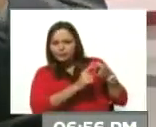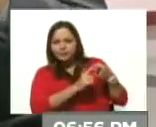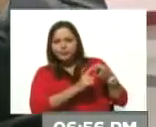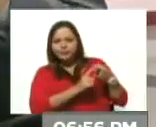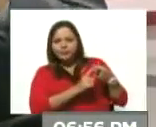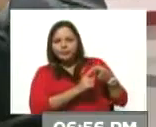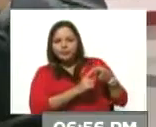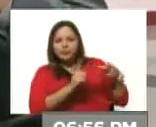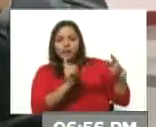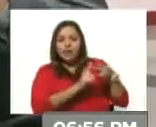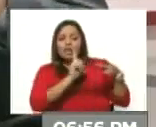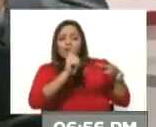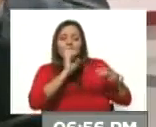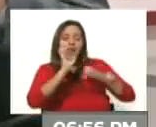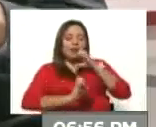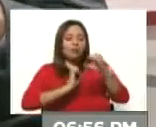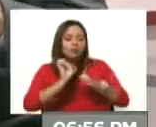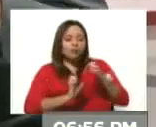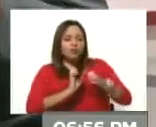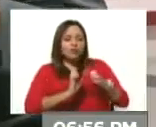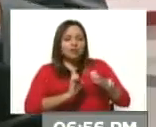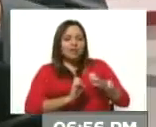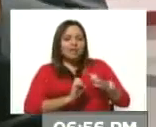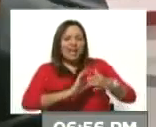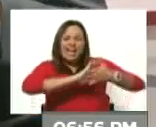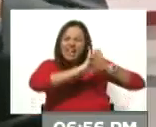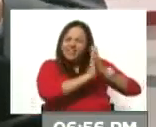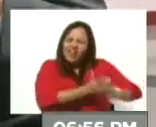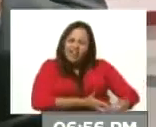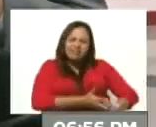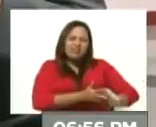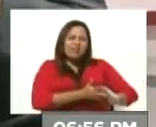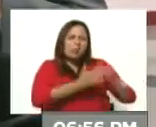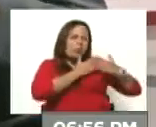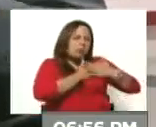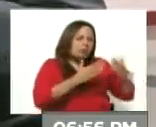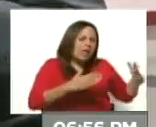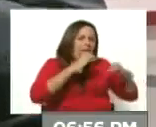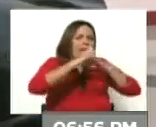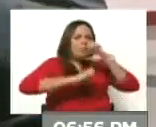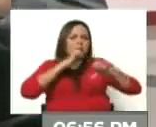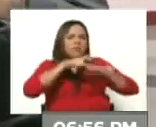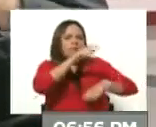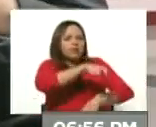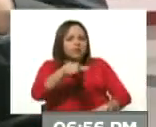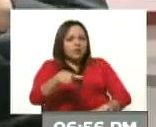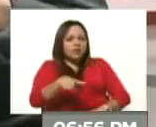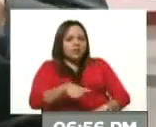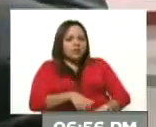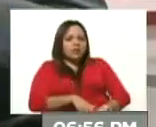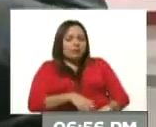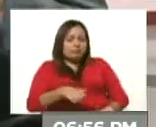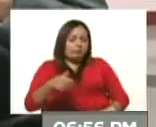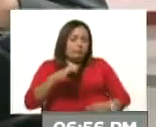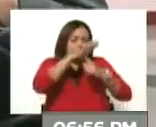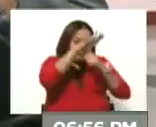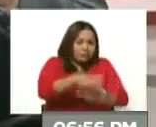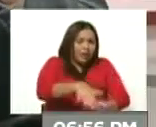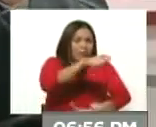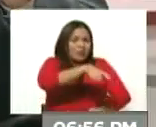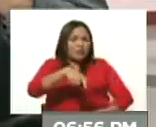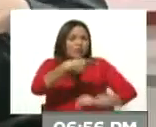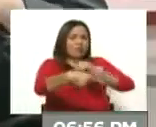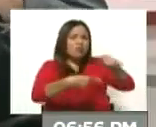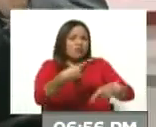y sentía emocionales es quebrar la voluntad de quebrar el ánimo de la gente de someter a la gente a un